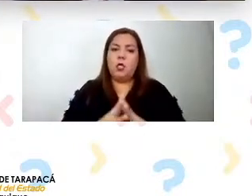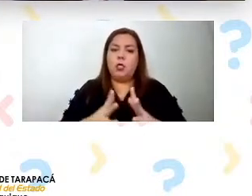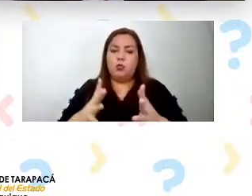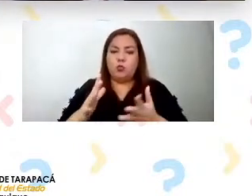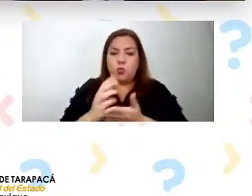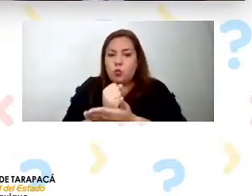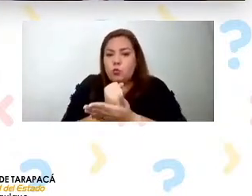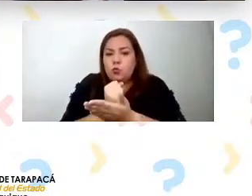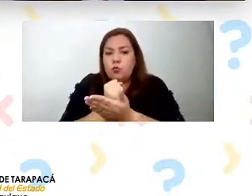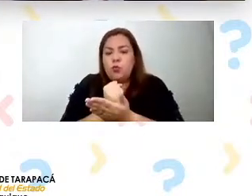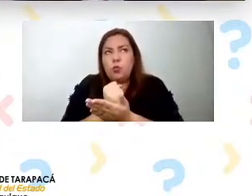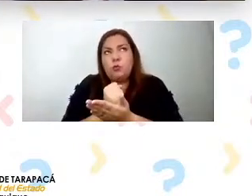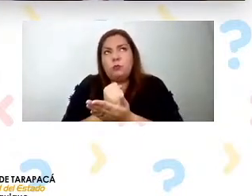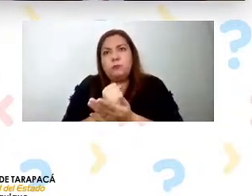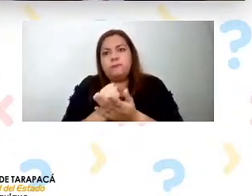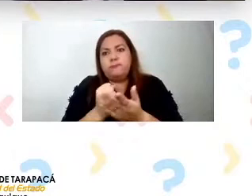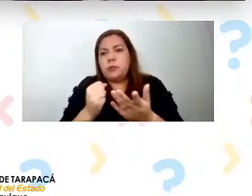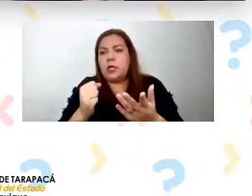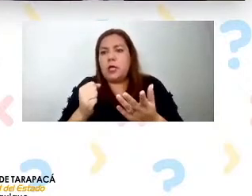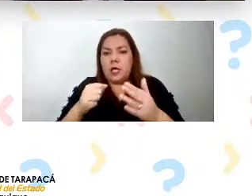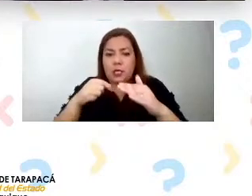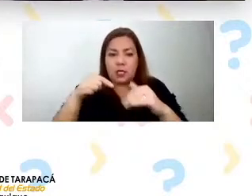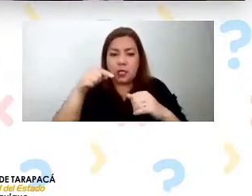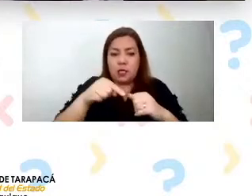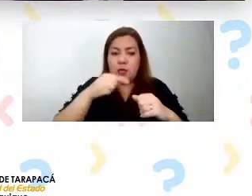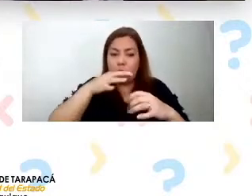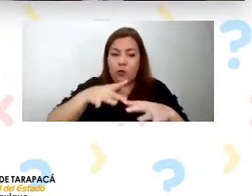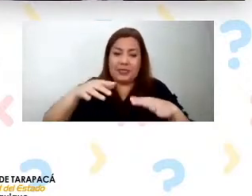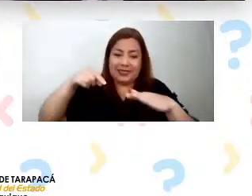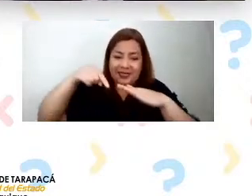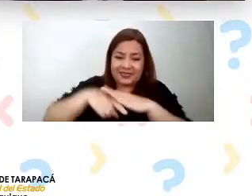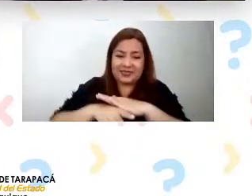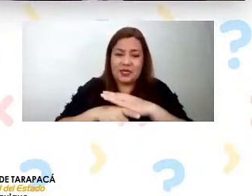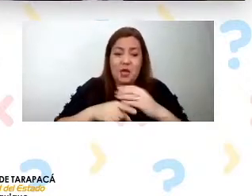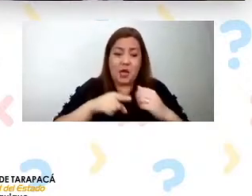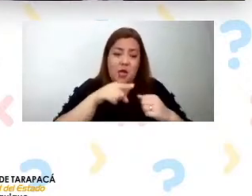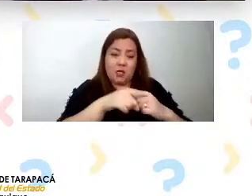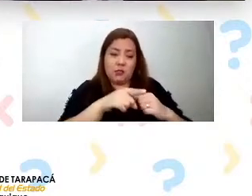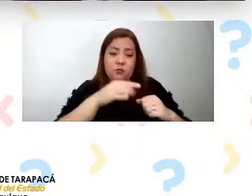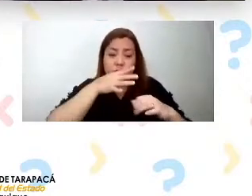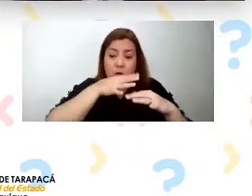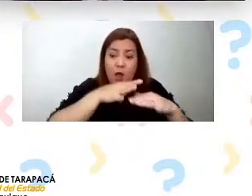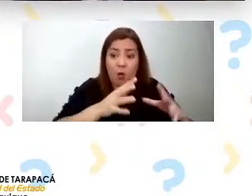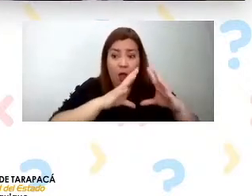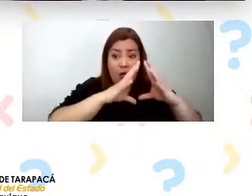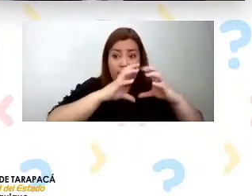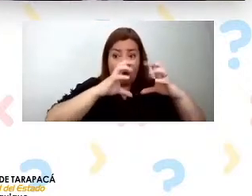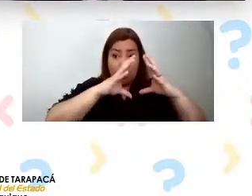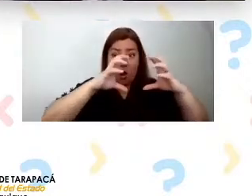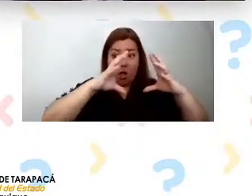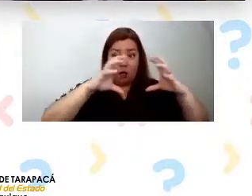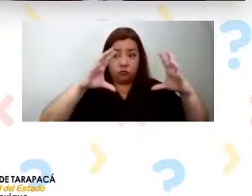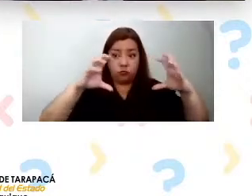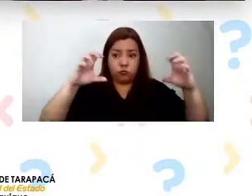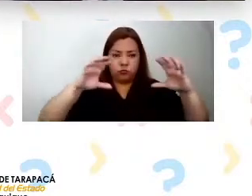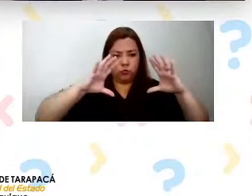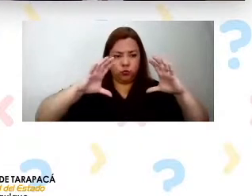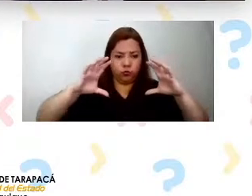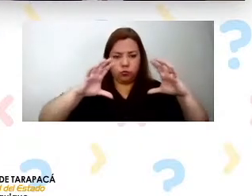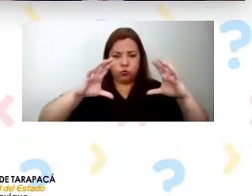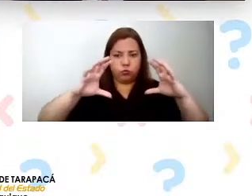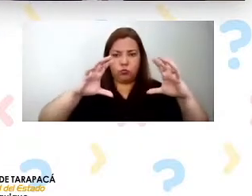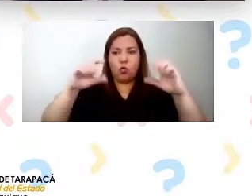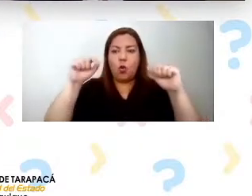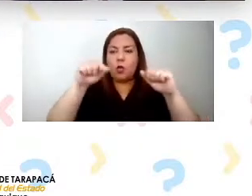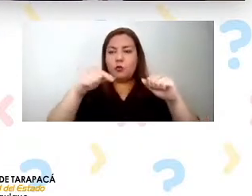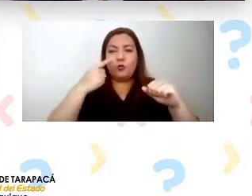que ingresa continuamente al continente. Son aguas evaporadas, aguas, ¿no es cierto?, que son conocidas